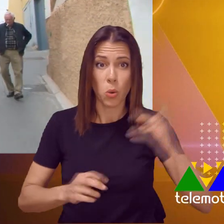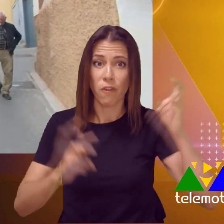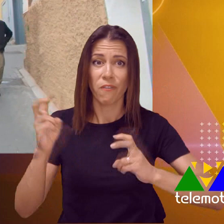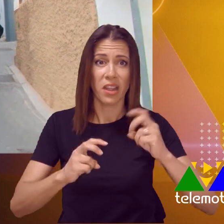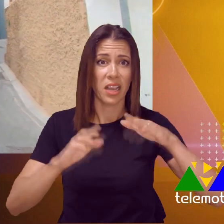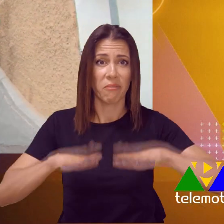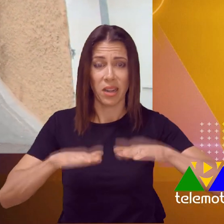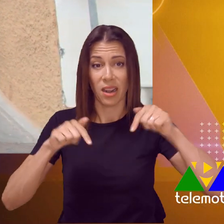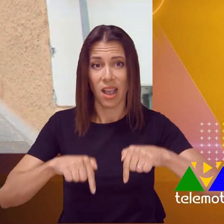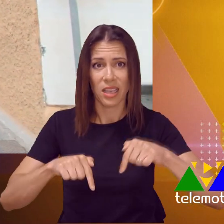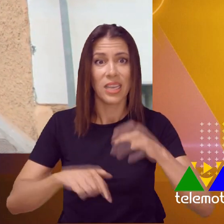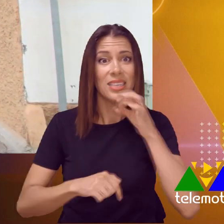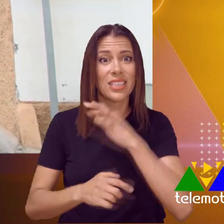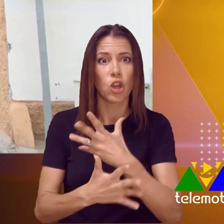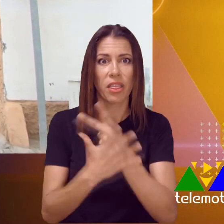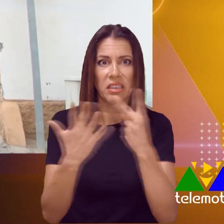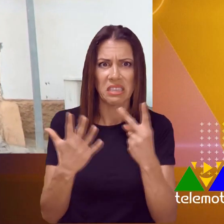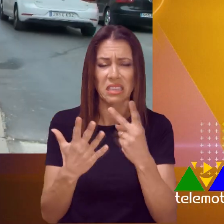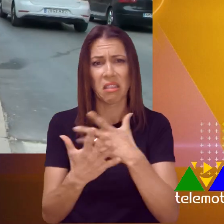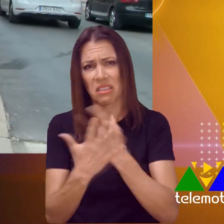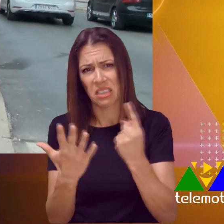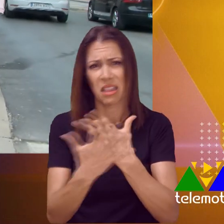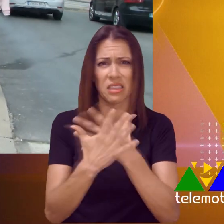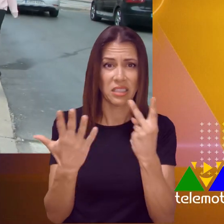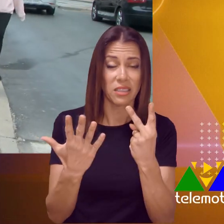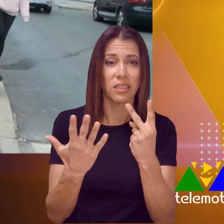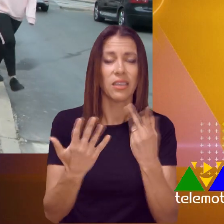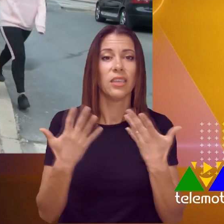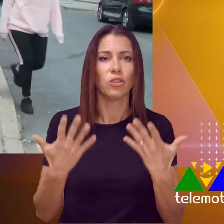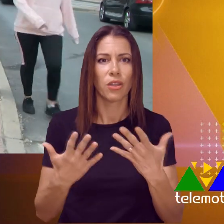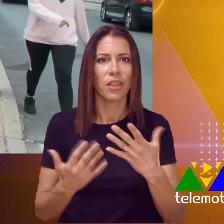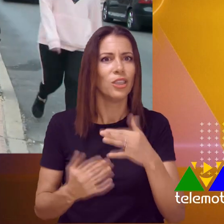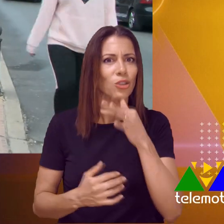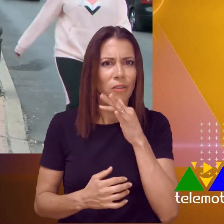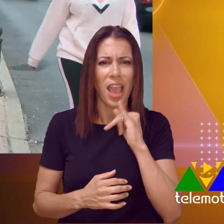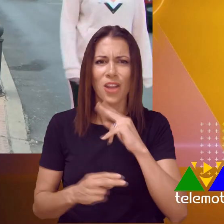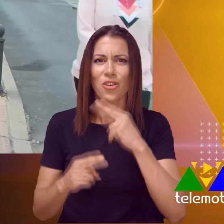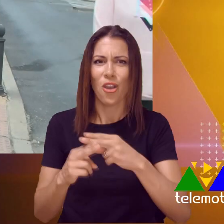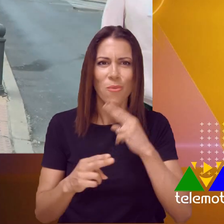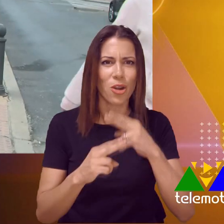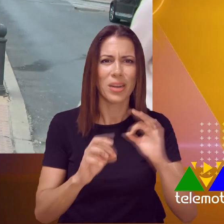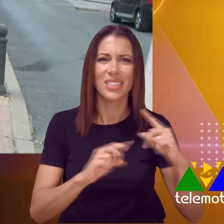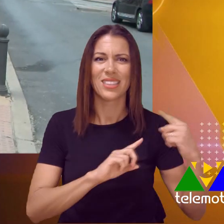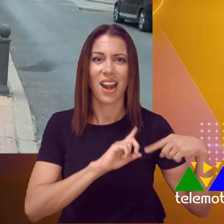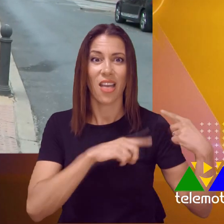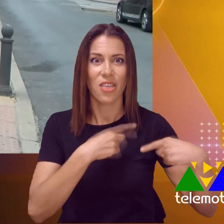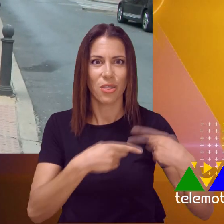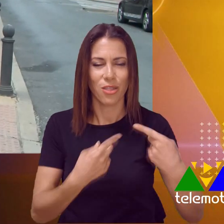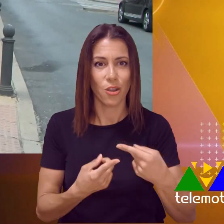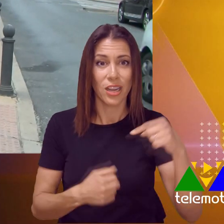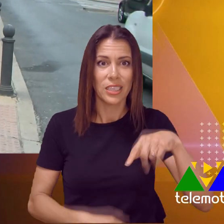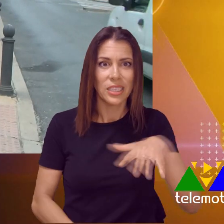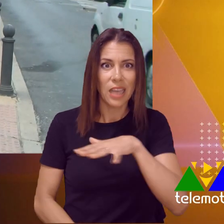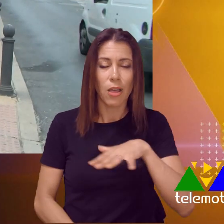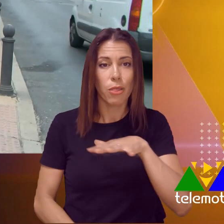Motril en el siglo XVII, XVI, XVII, y han conservado todavía nombres de calles tradicionales. Esta zona